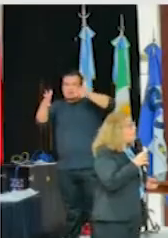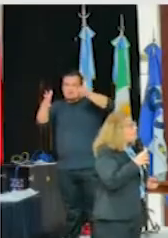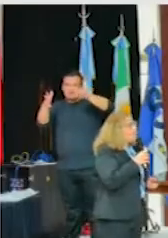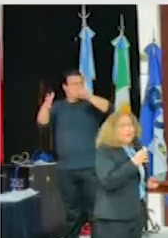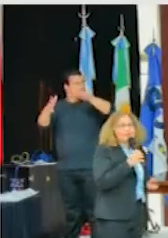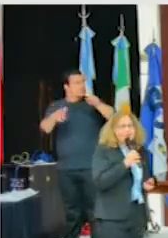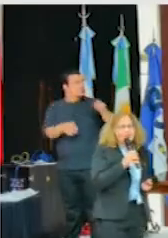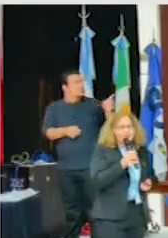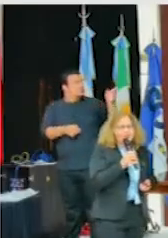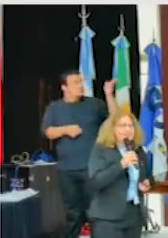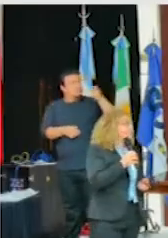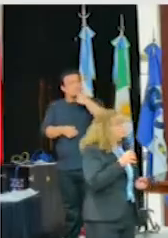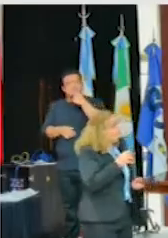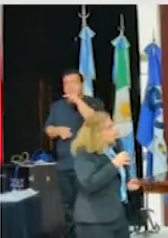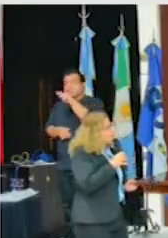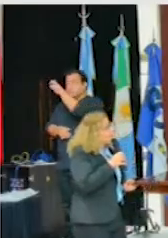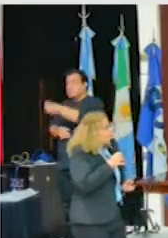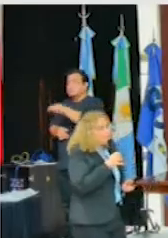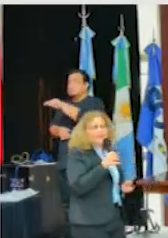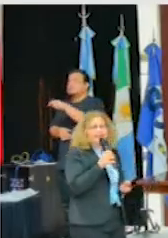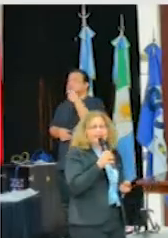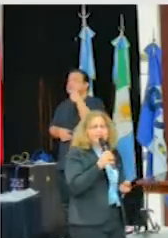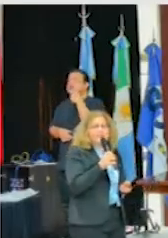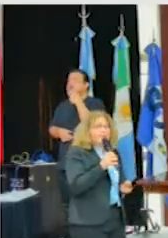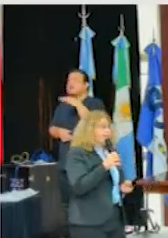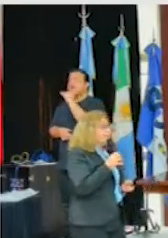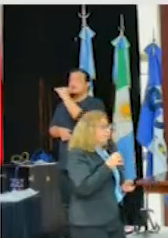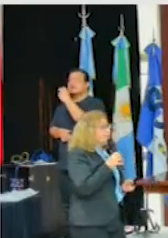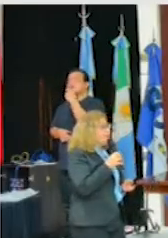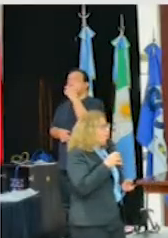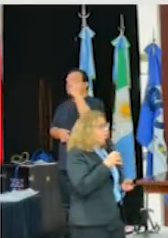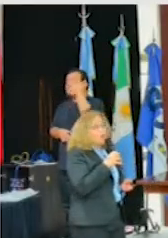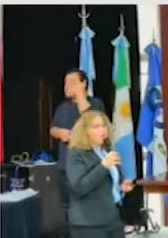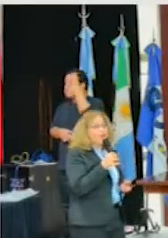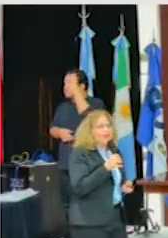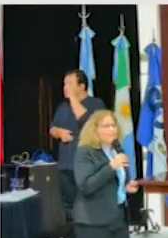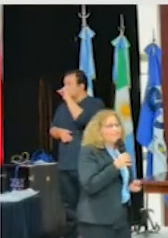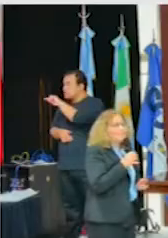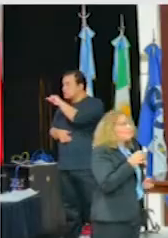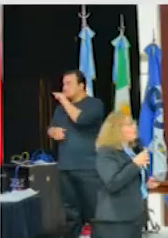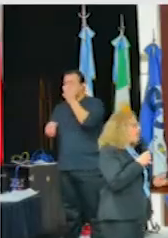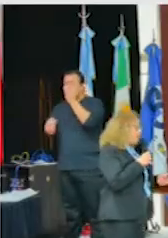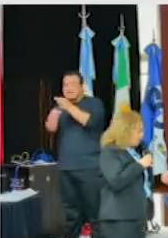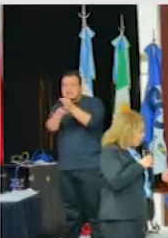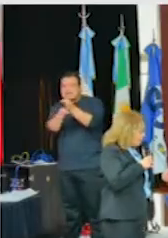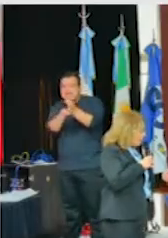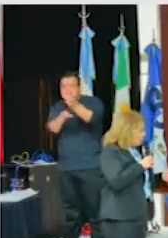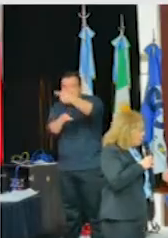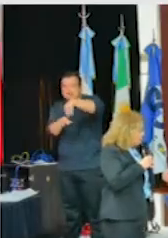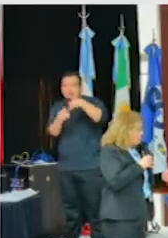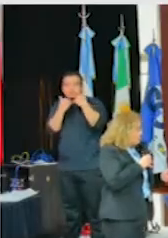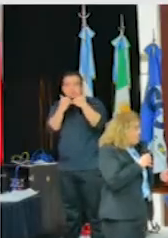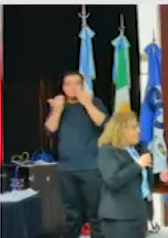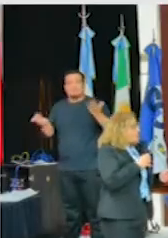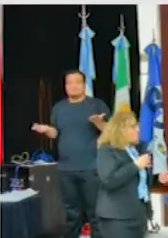como una señora de 80 le enseña a otra qué es el clítoris y para qué sirve. No lo sabía. Es un gran descubrimiento.